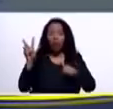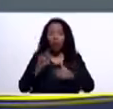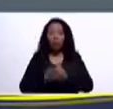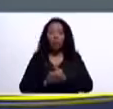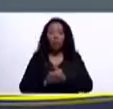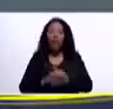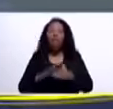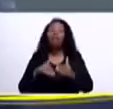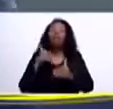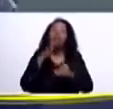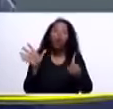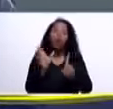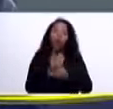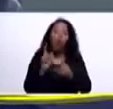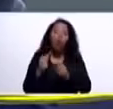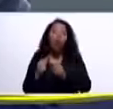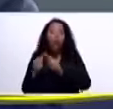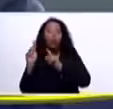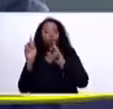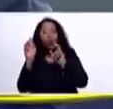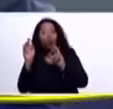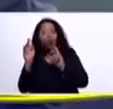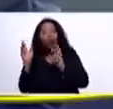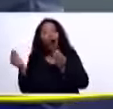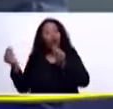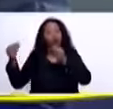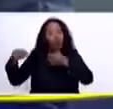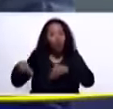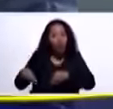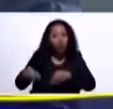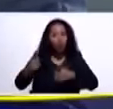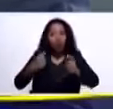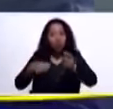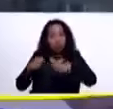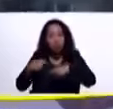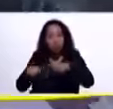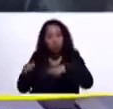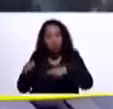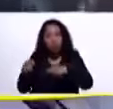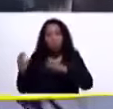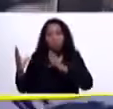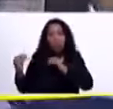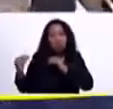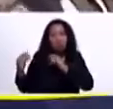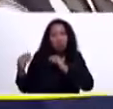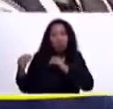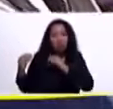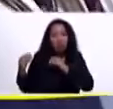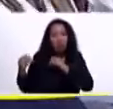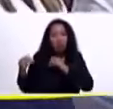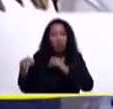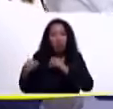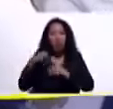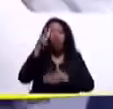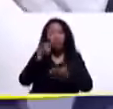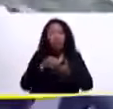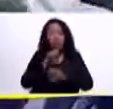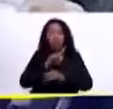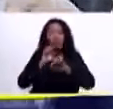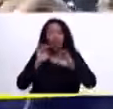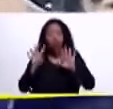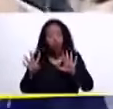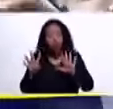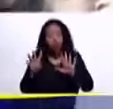logramos otras series de acuerdos y negociaciones. Logramos la del 2019, 16